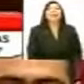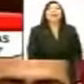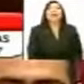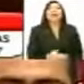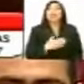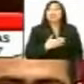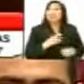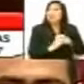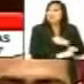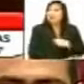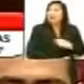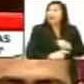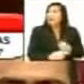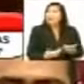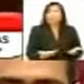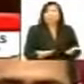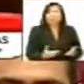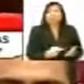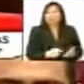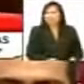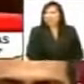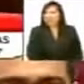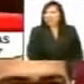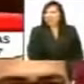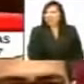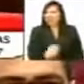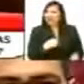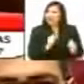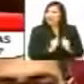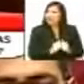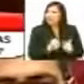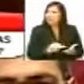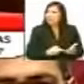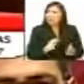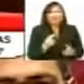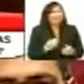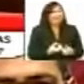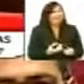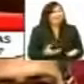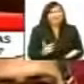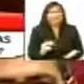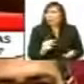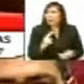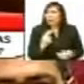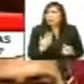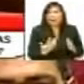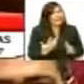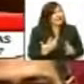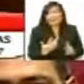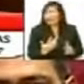Guatemala no ha sido la excepción y hemos estado expuestos a la corrupción no desde el